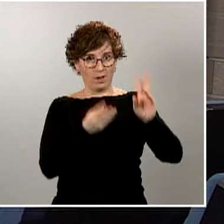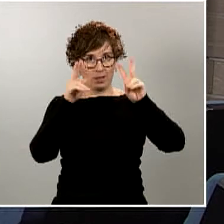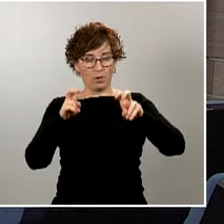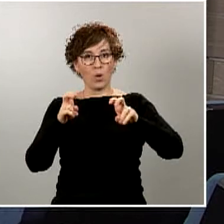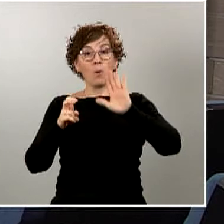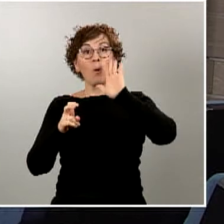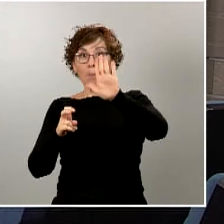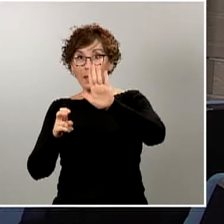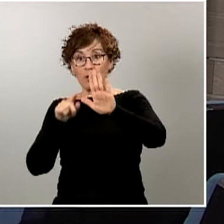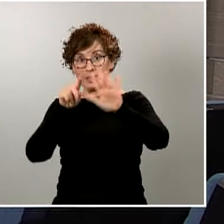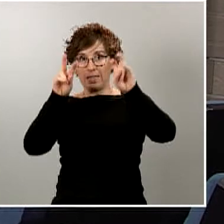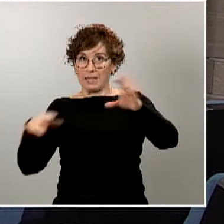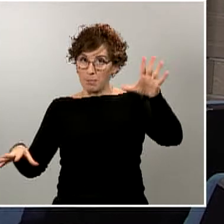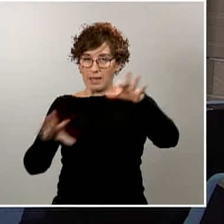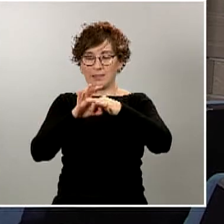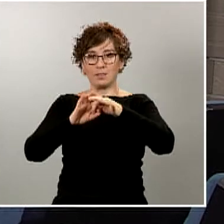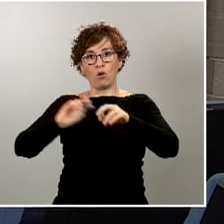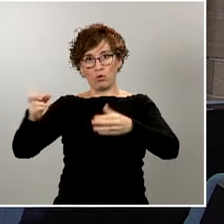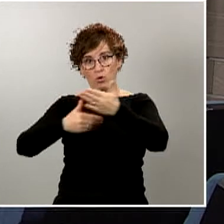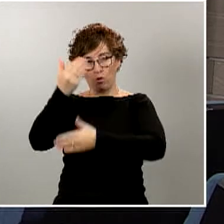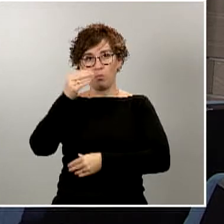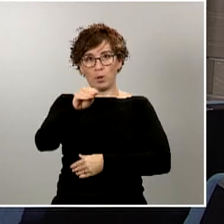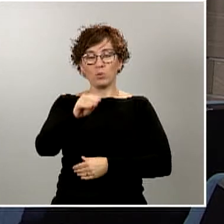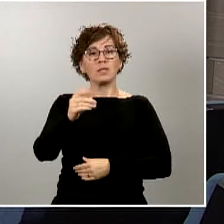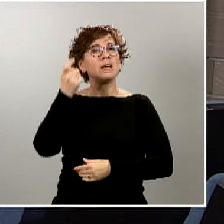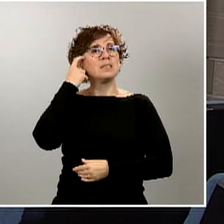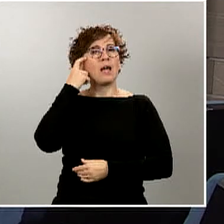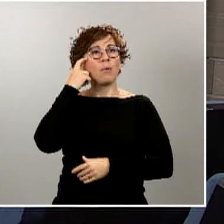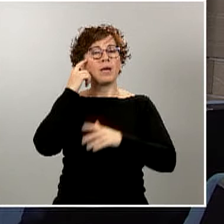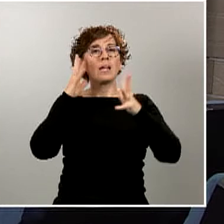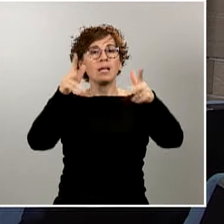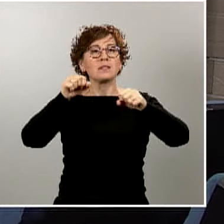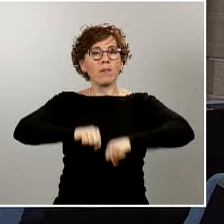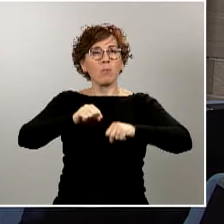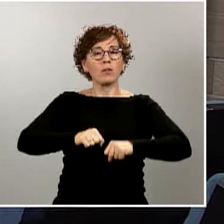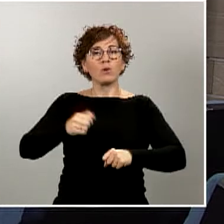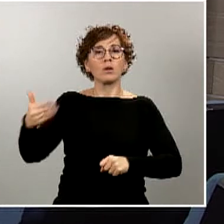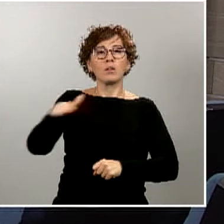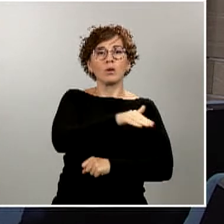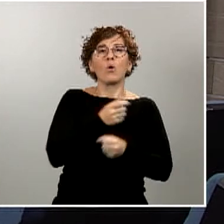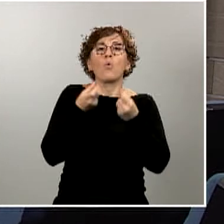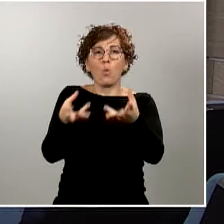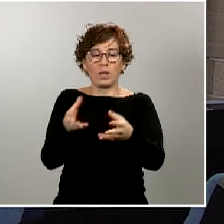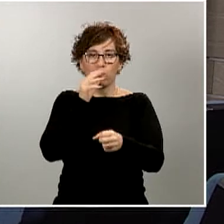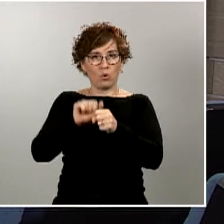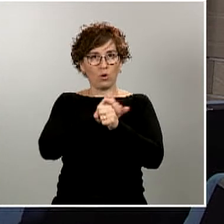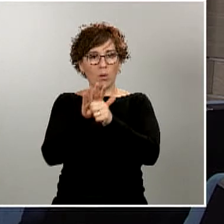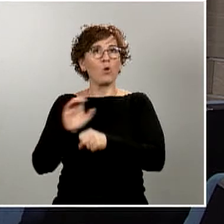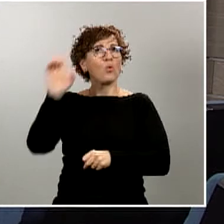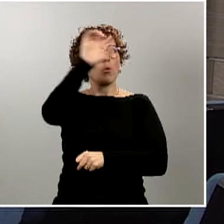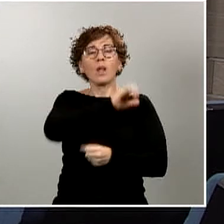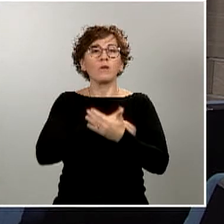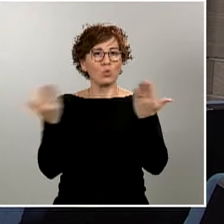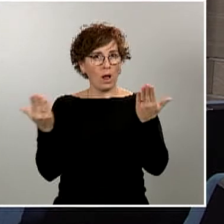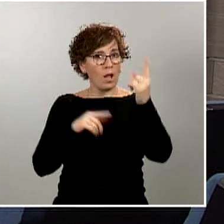boletín.com, ¿podrían dar la cifra de personas que han fallecido en residencias de mayores por el coronavirus? ¿En qué comunidades? ¿Están teniendo problemas para